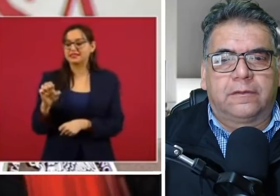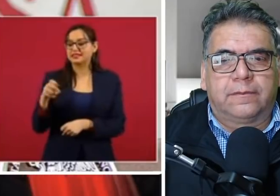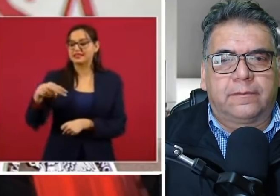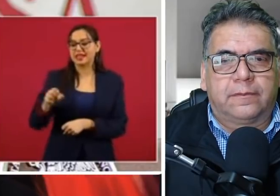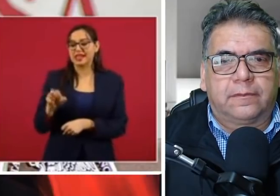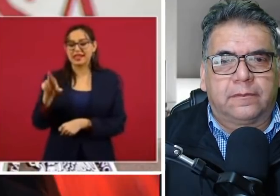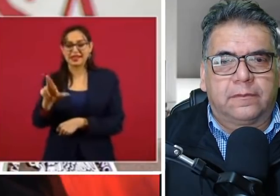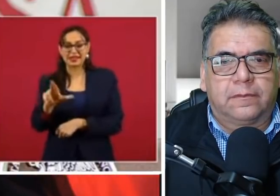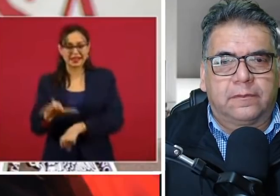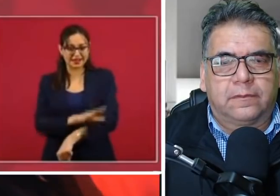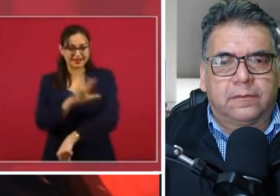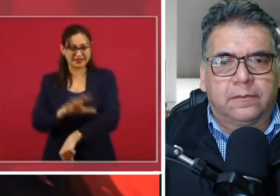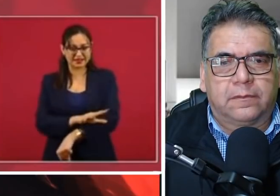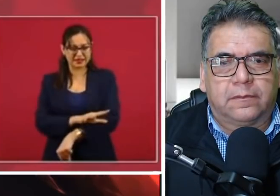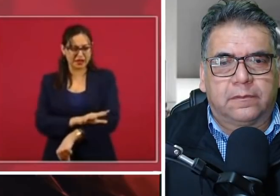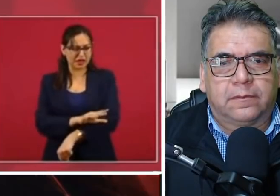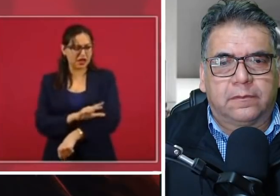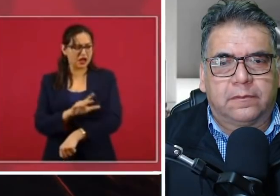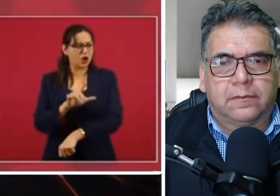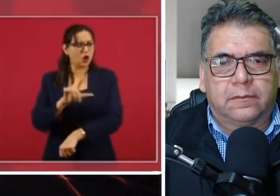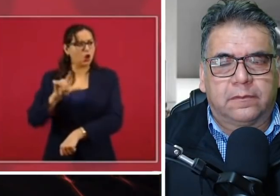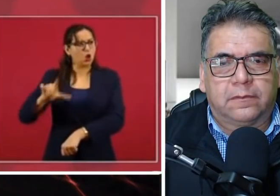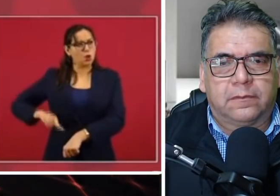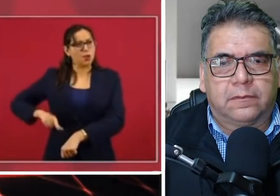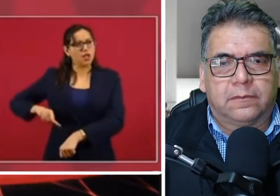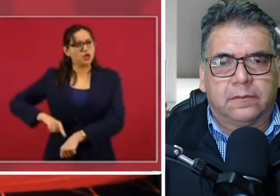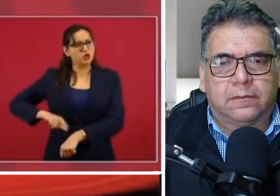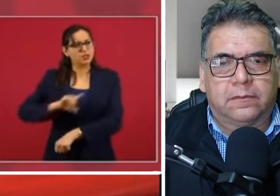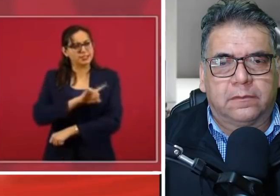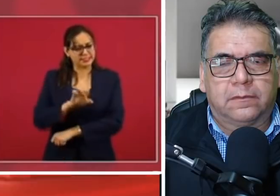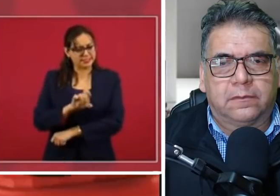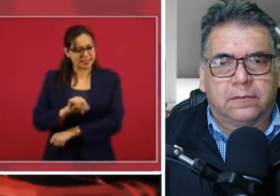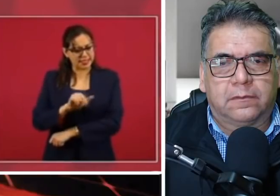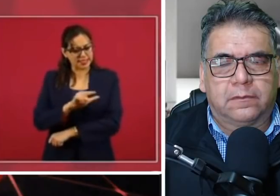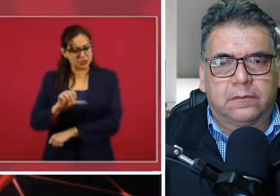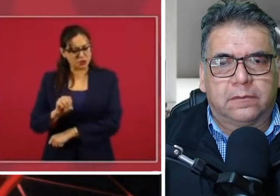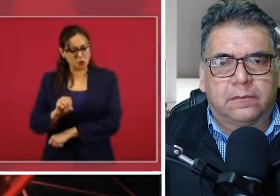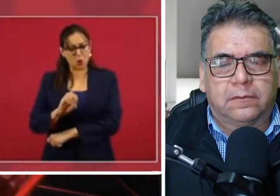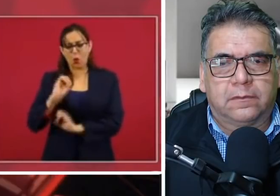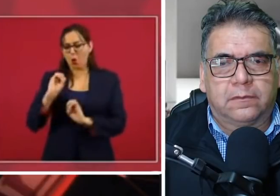no sé si en el gobierno de Zedillo o en el gobierno de Fox,